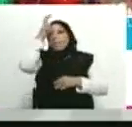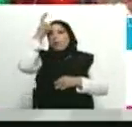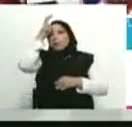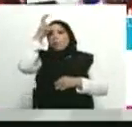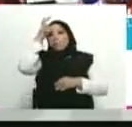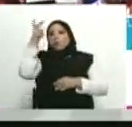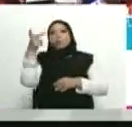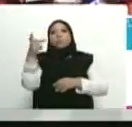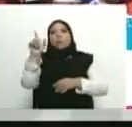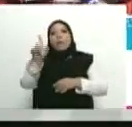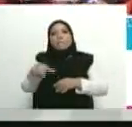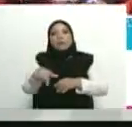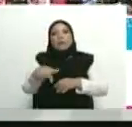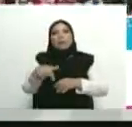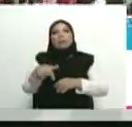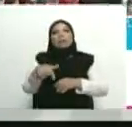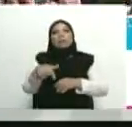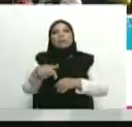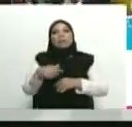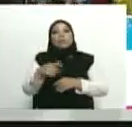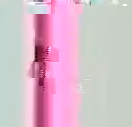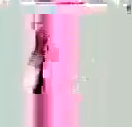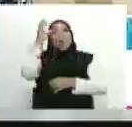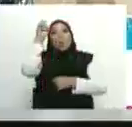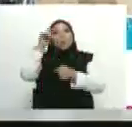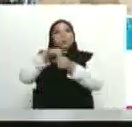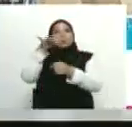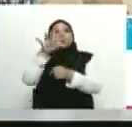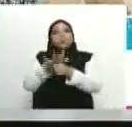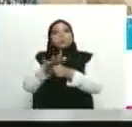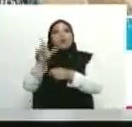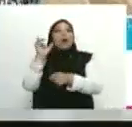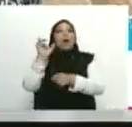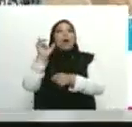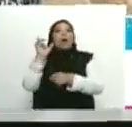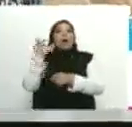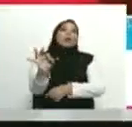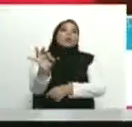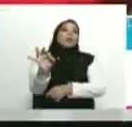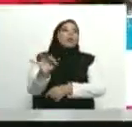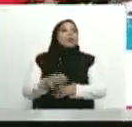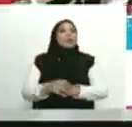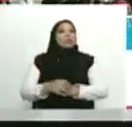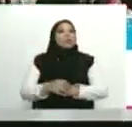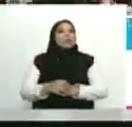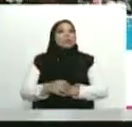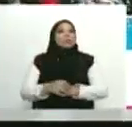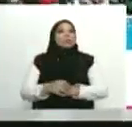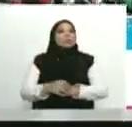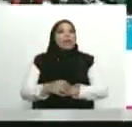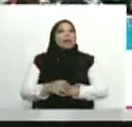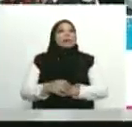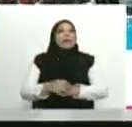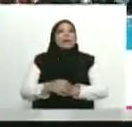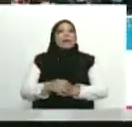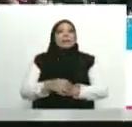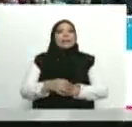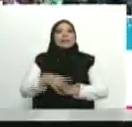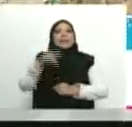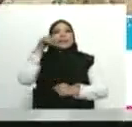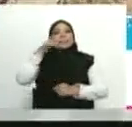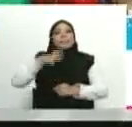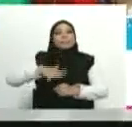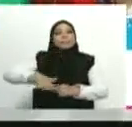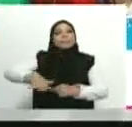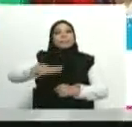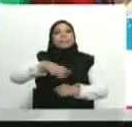de Espíritu, la gente de Coro. En Guárico, la gente de Sarasa marcharon a 45 grados